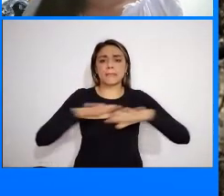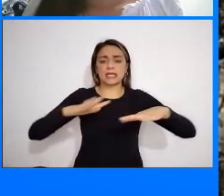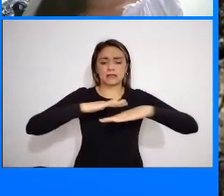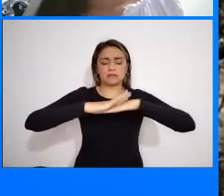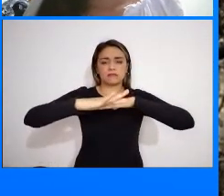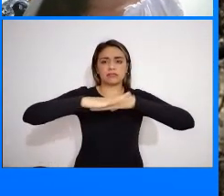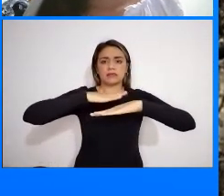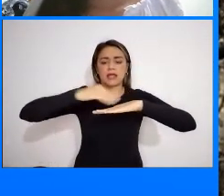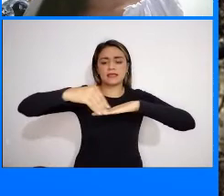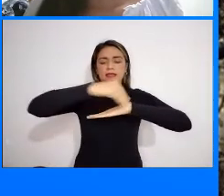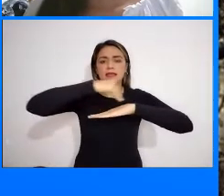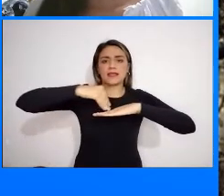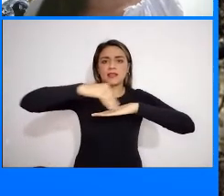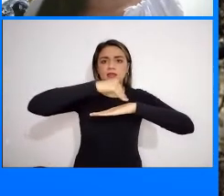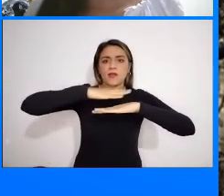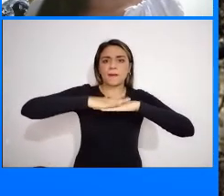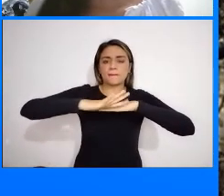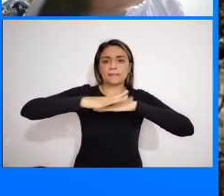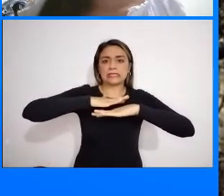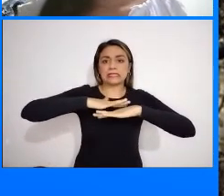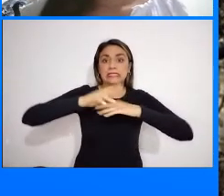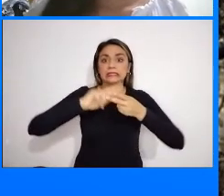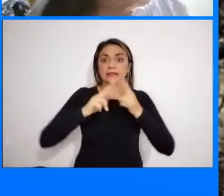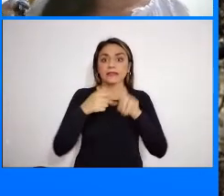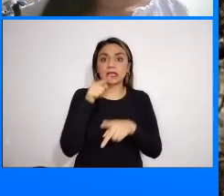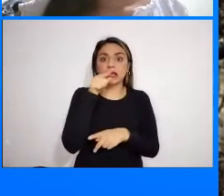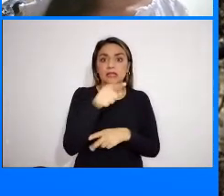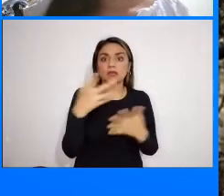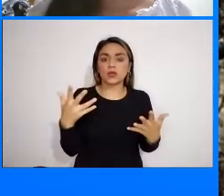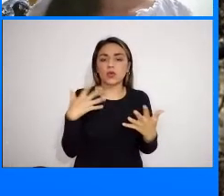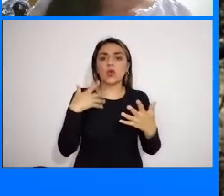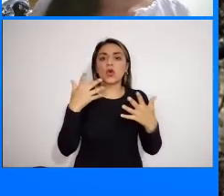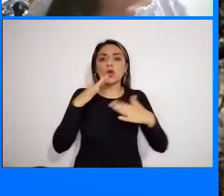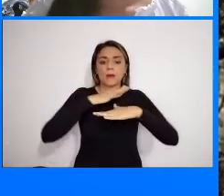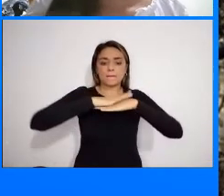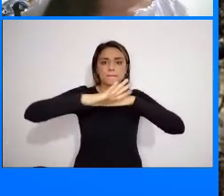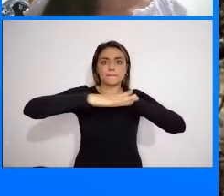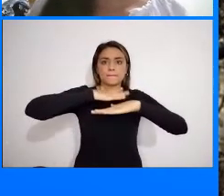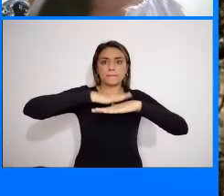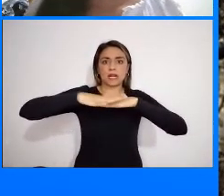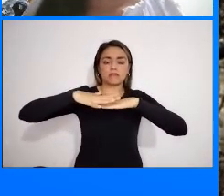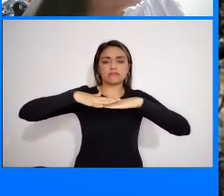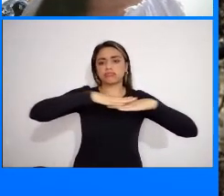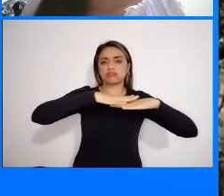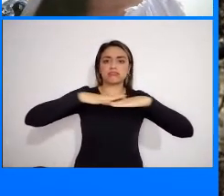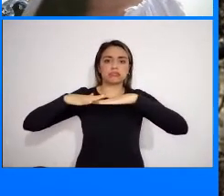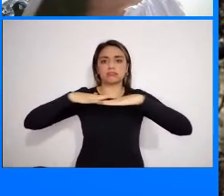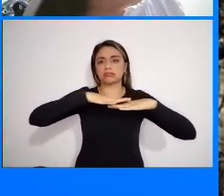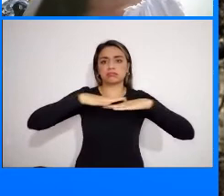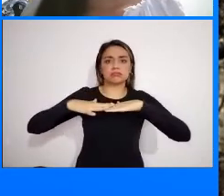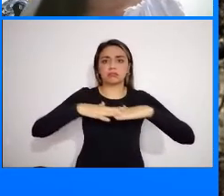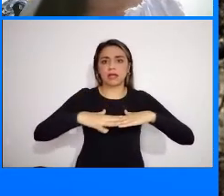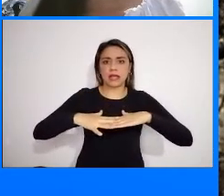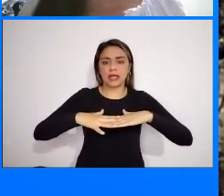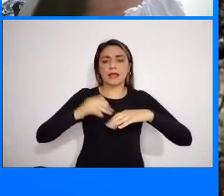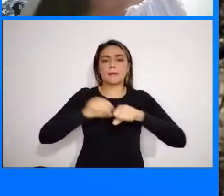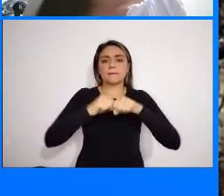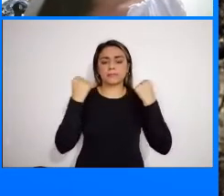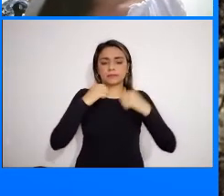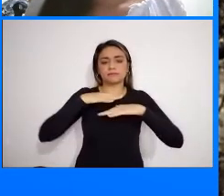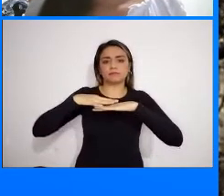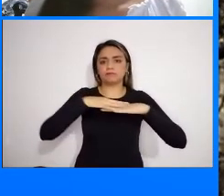del terreno en la playa. Entonces eso conlleva que las dunas de las playas se muevan, las arenas se muevan y se vaya teniendo